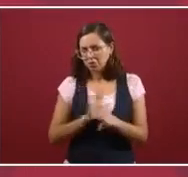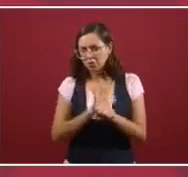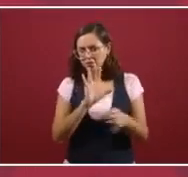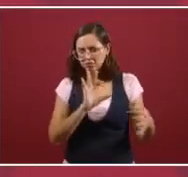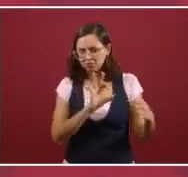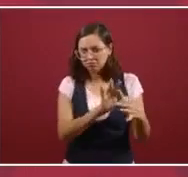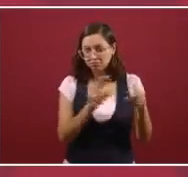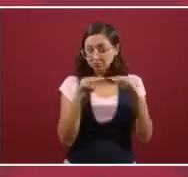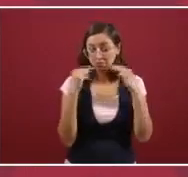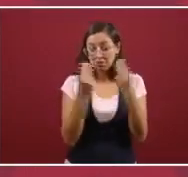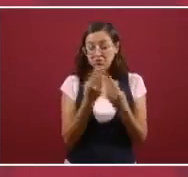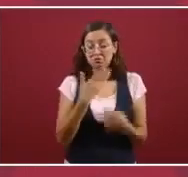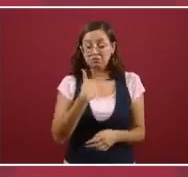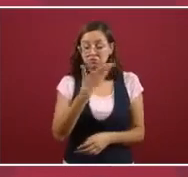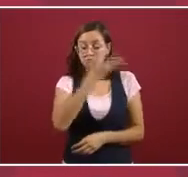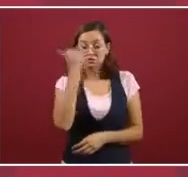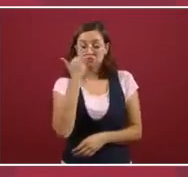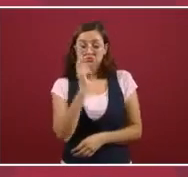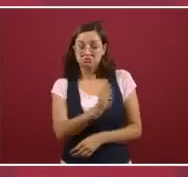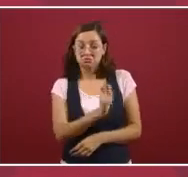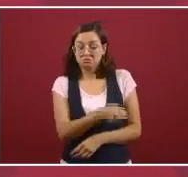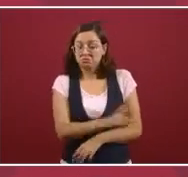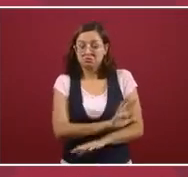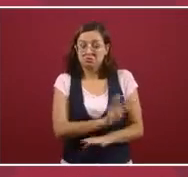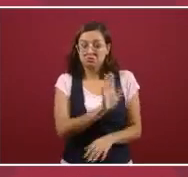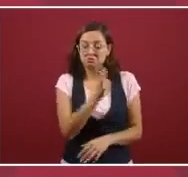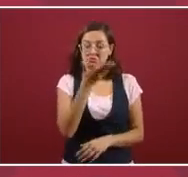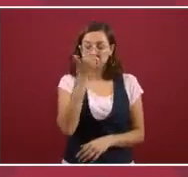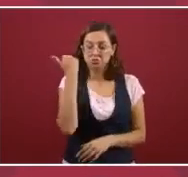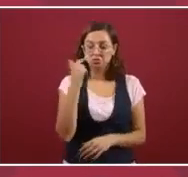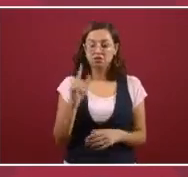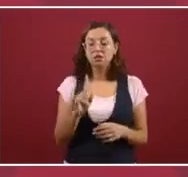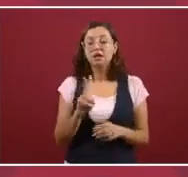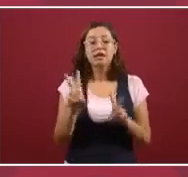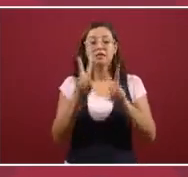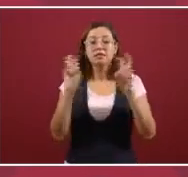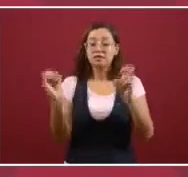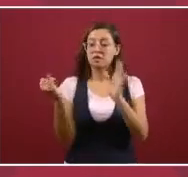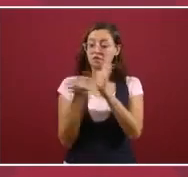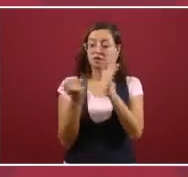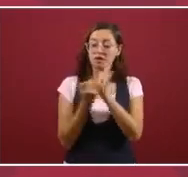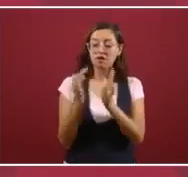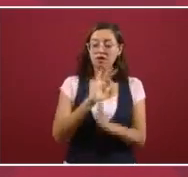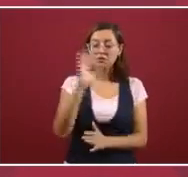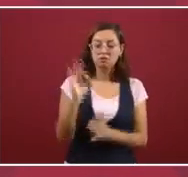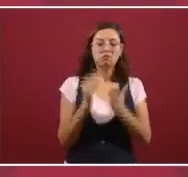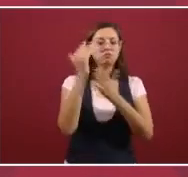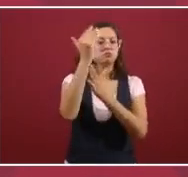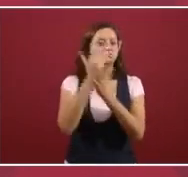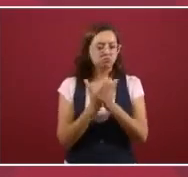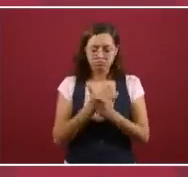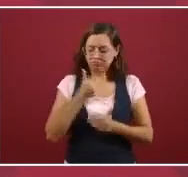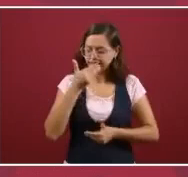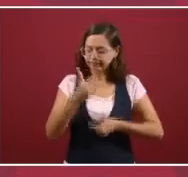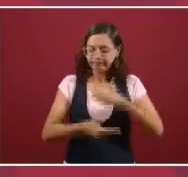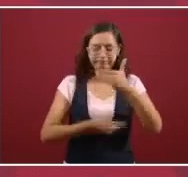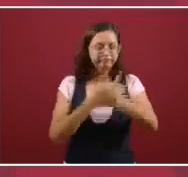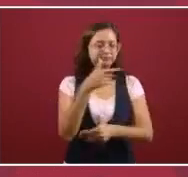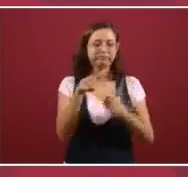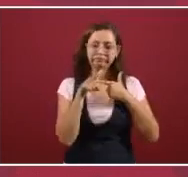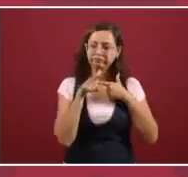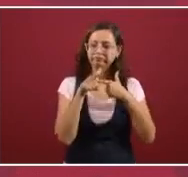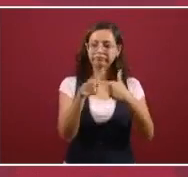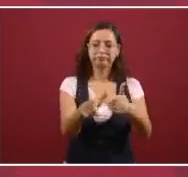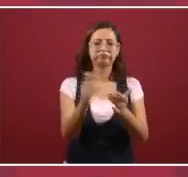En la parte de las comisiones, eso, como señalé, van a ir bajando de manera paulatina y va a ir de la mano